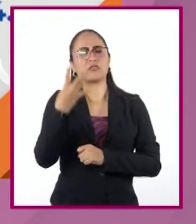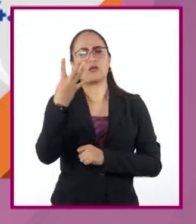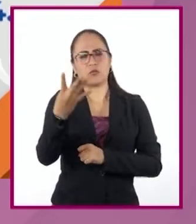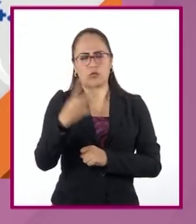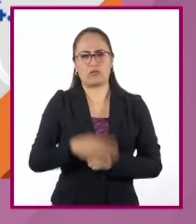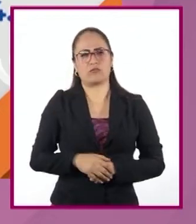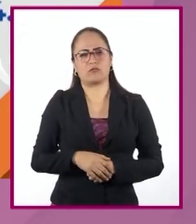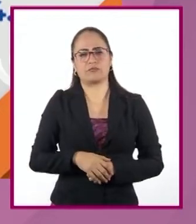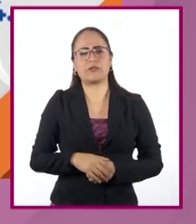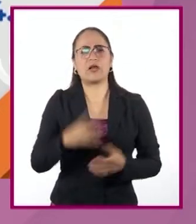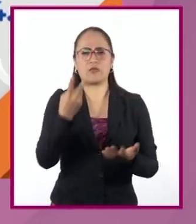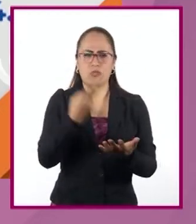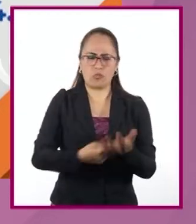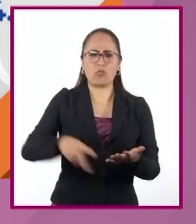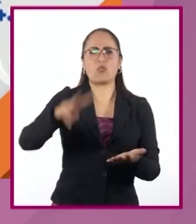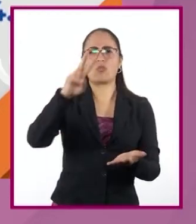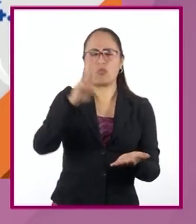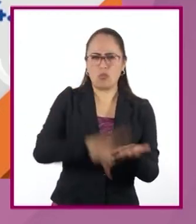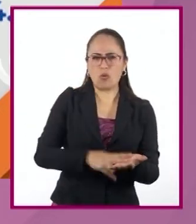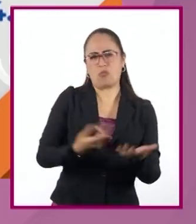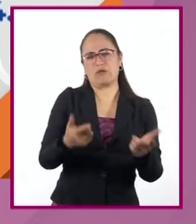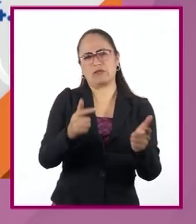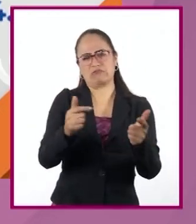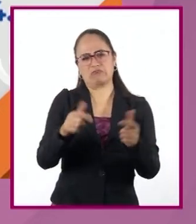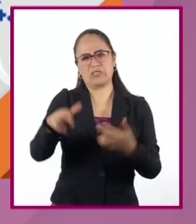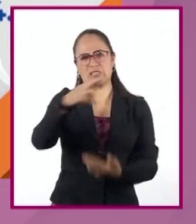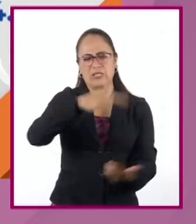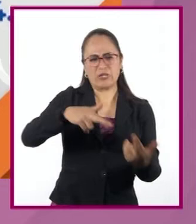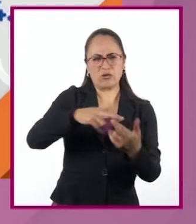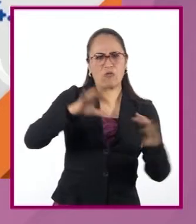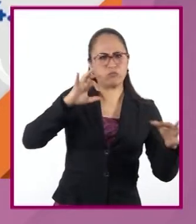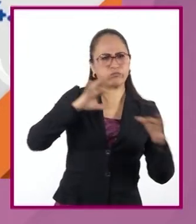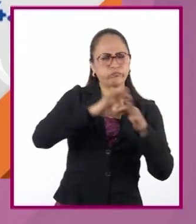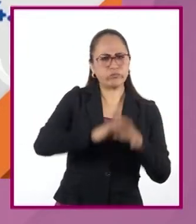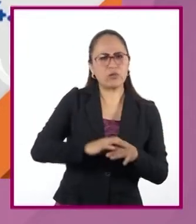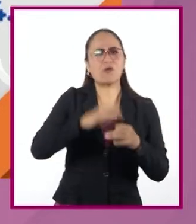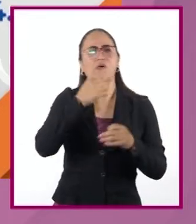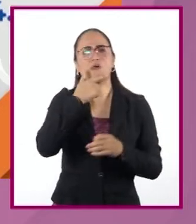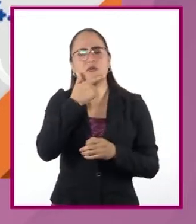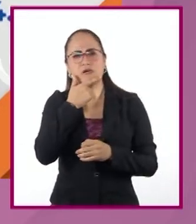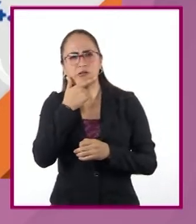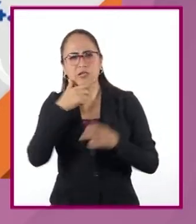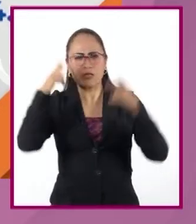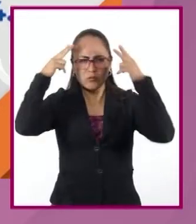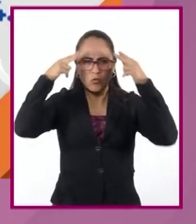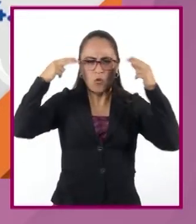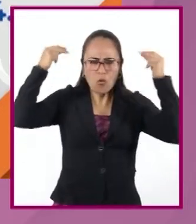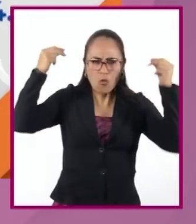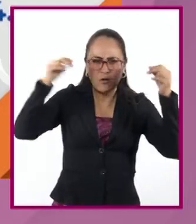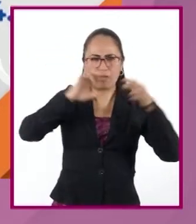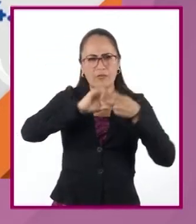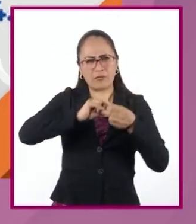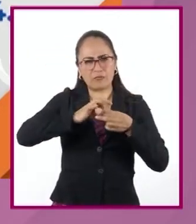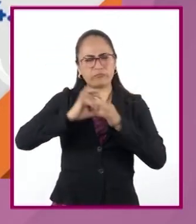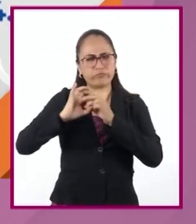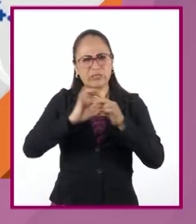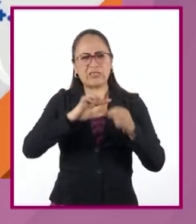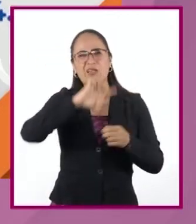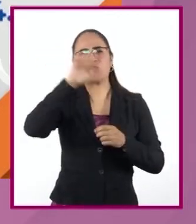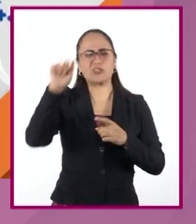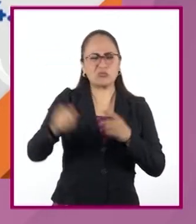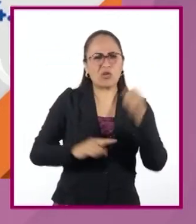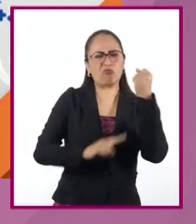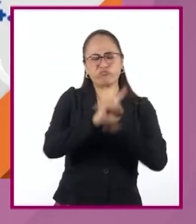presencia dual de colonos, tanto holandeses como ingleses, dio paso a una serie de conflictos